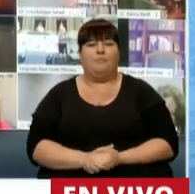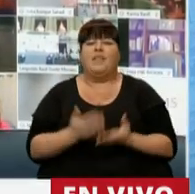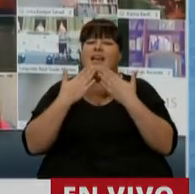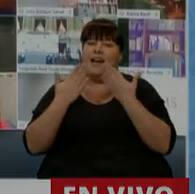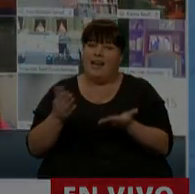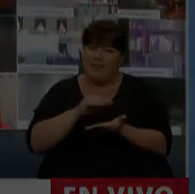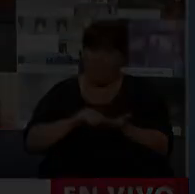Gracias, diputado.